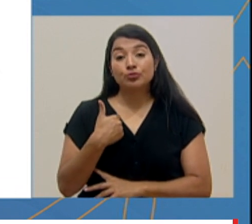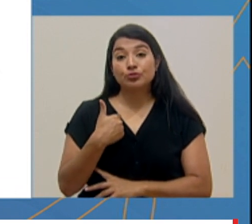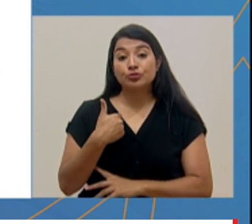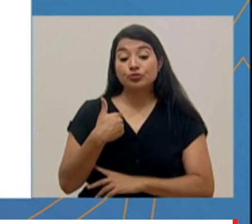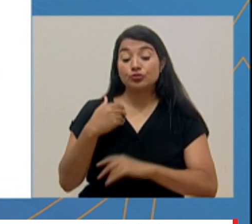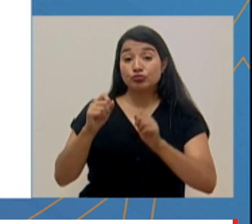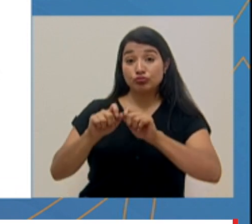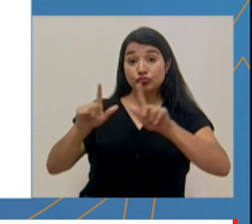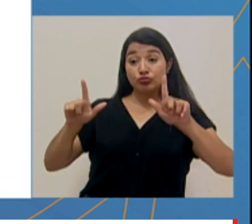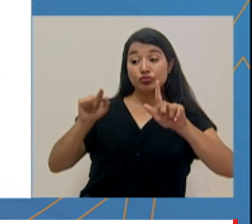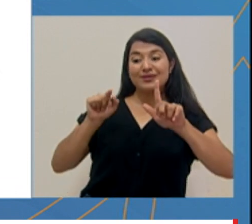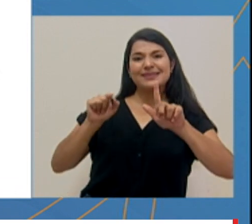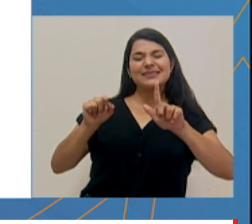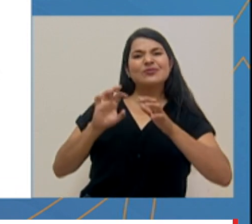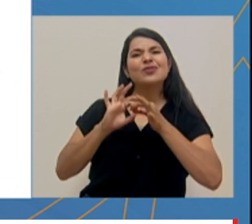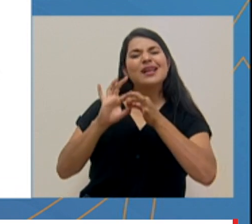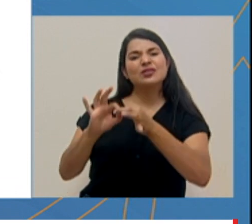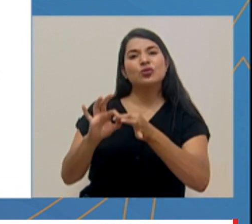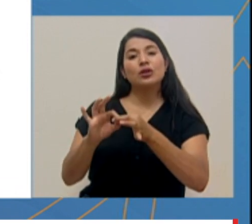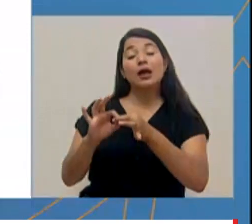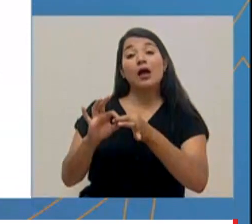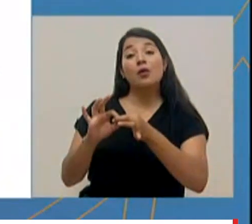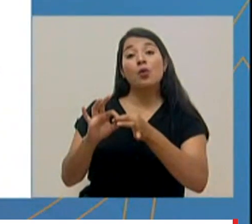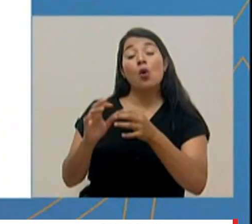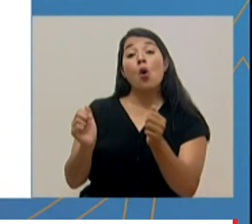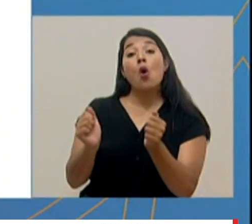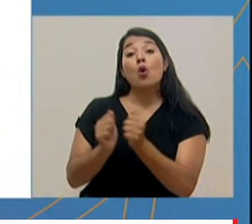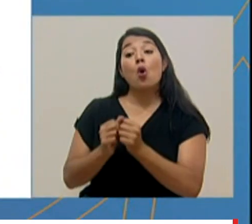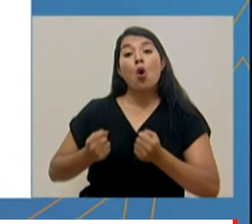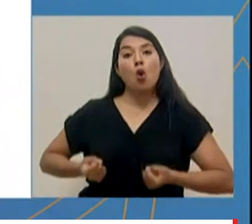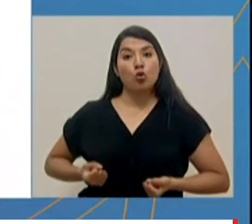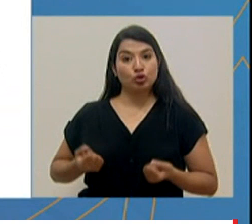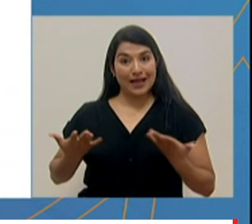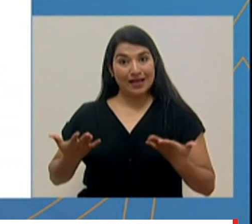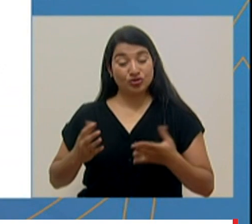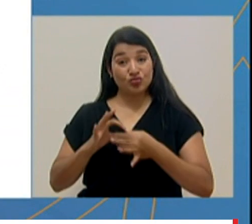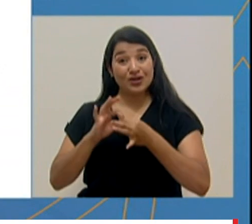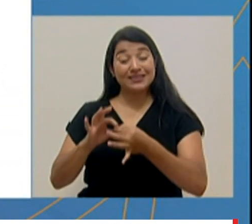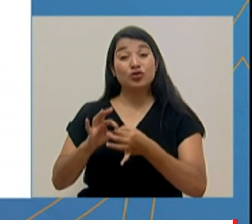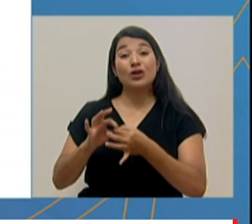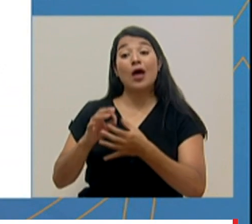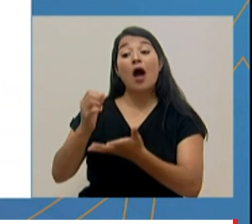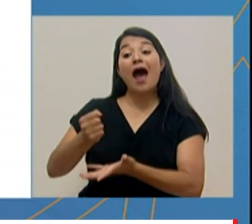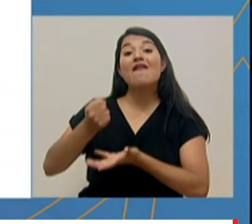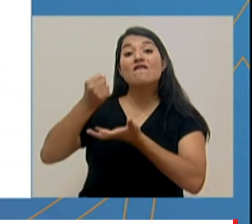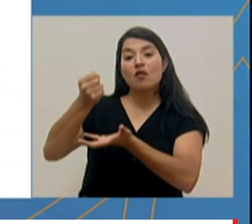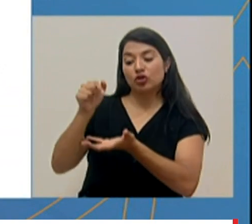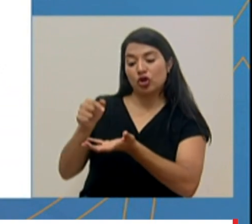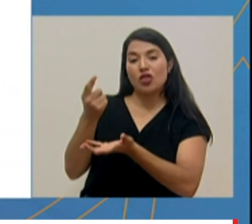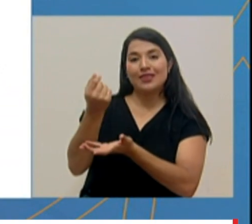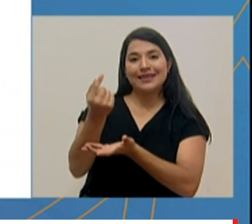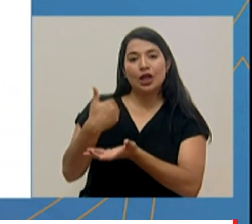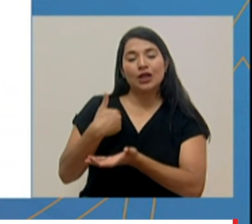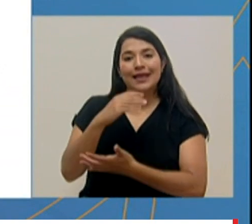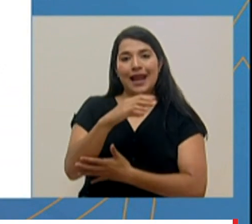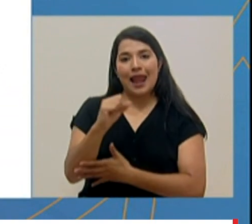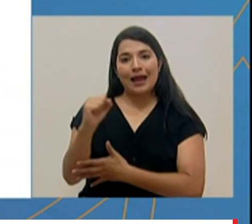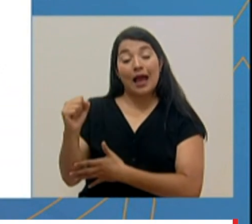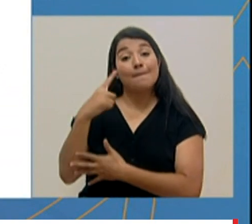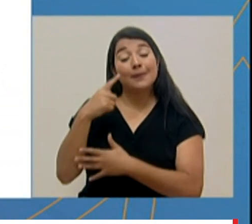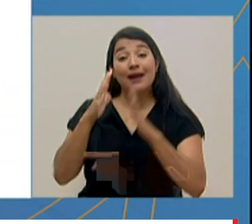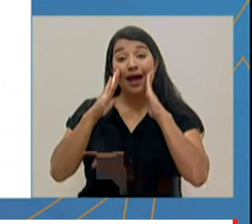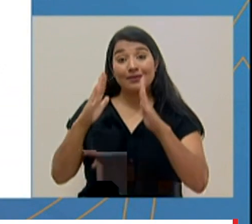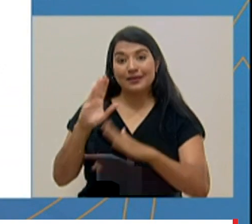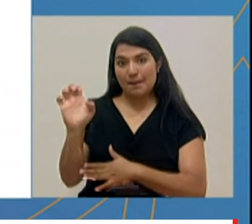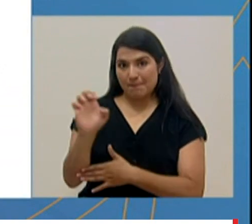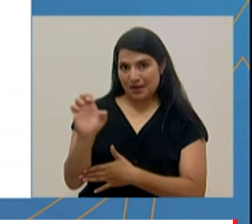pantalla sobre los gastos del fondo de contingencia para emergencias que tiene la Caja, que